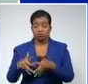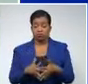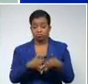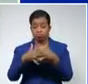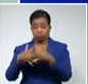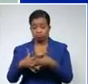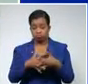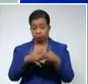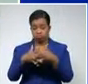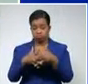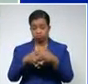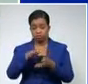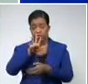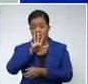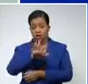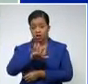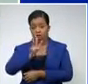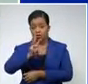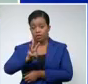Norteamérica,